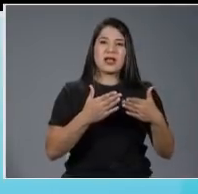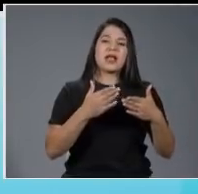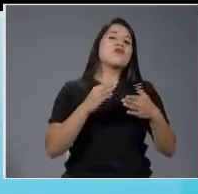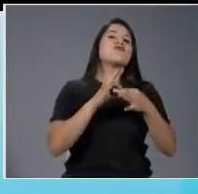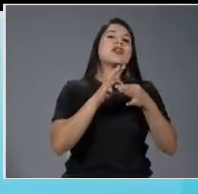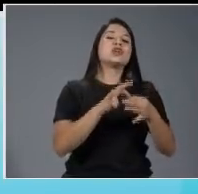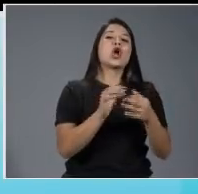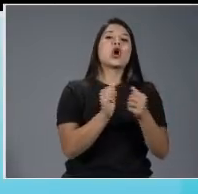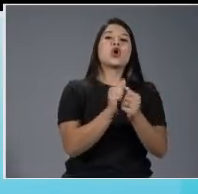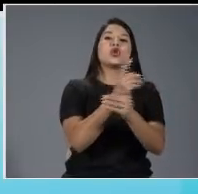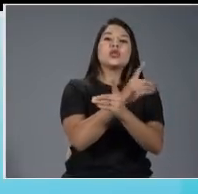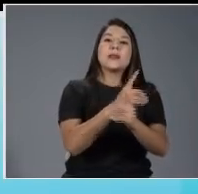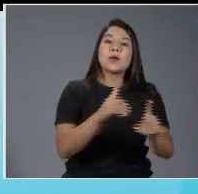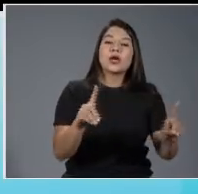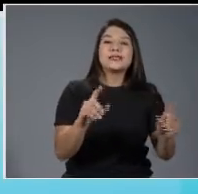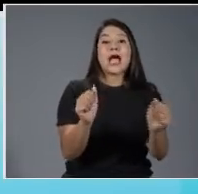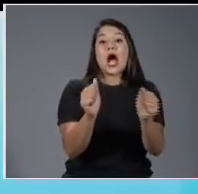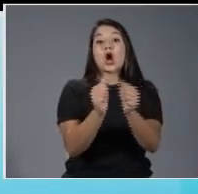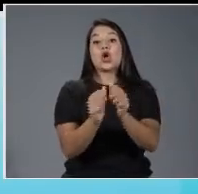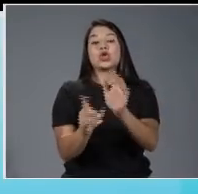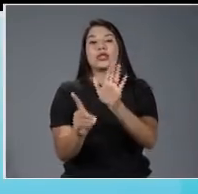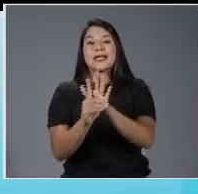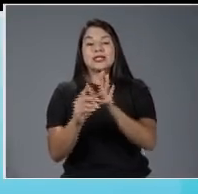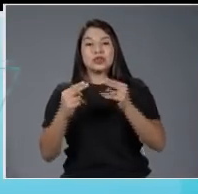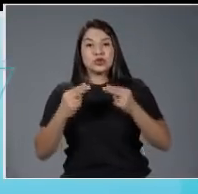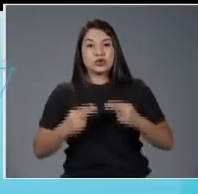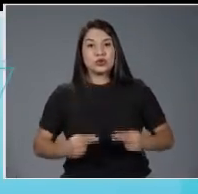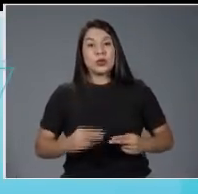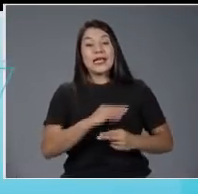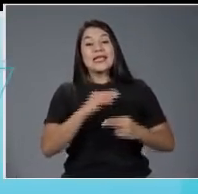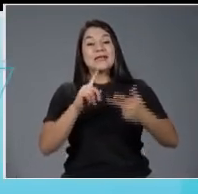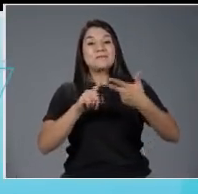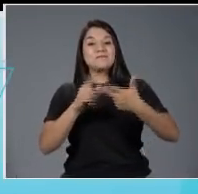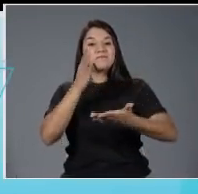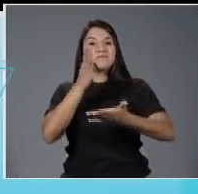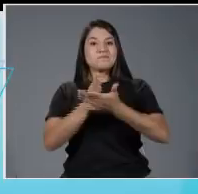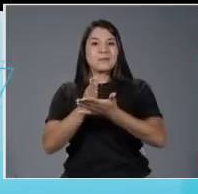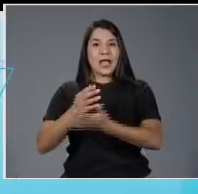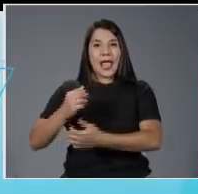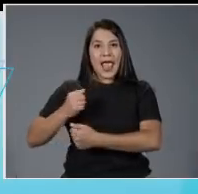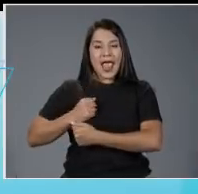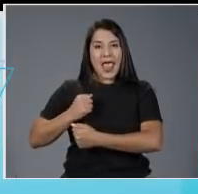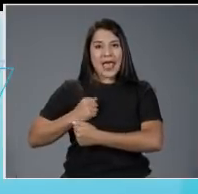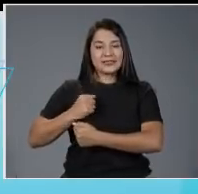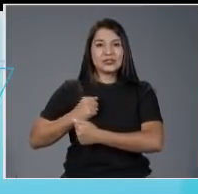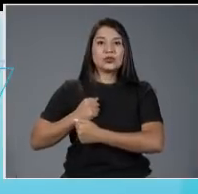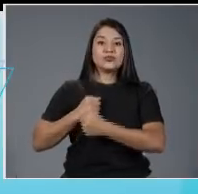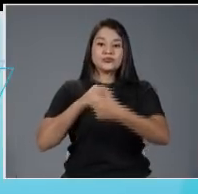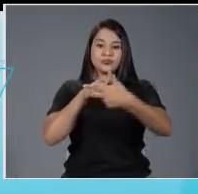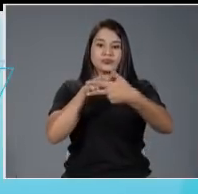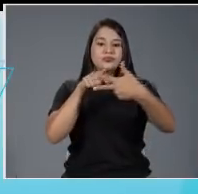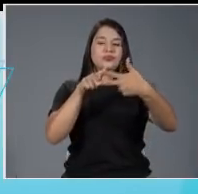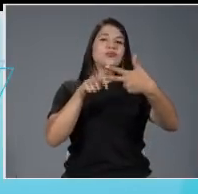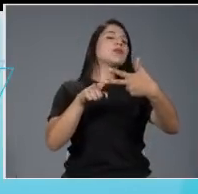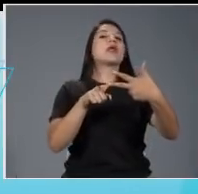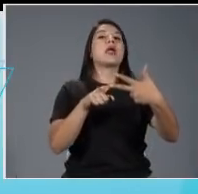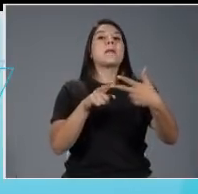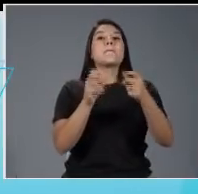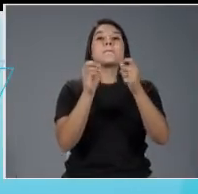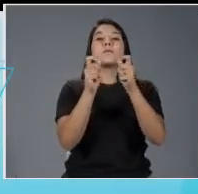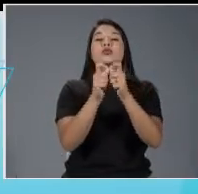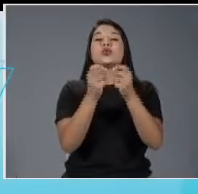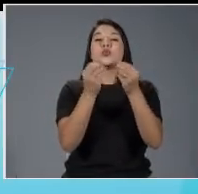la democracia junto con los derechos humanos y la abolición del ejército, que son los elementos principales de nuestra